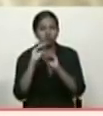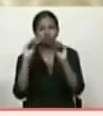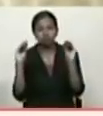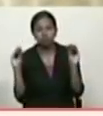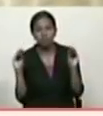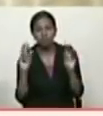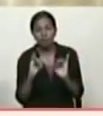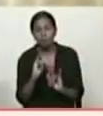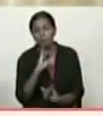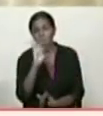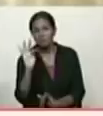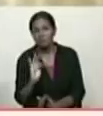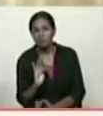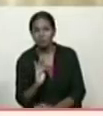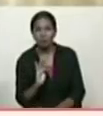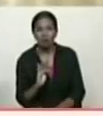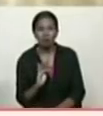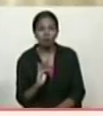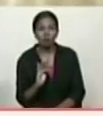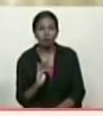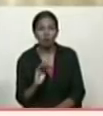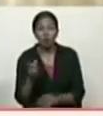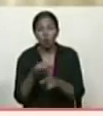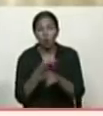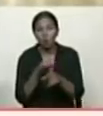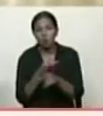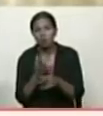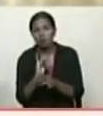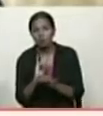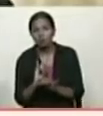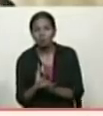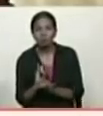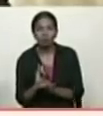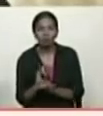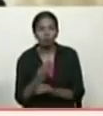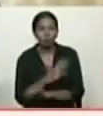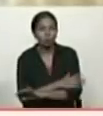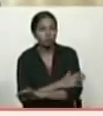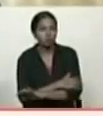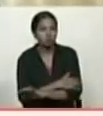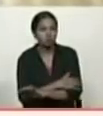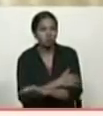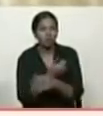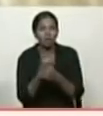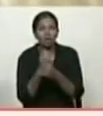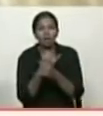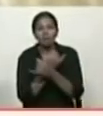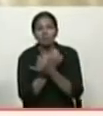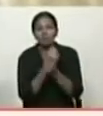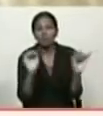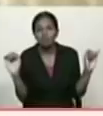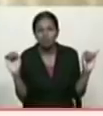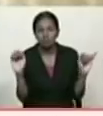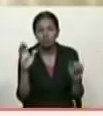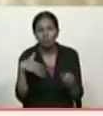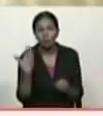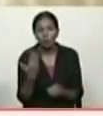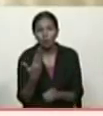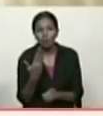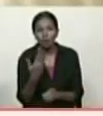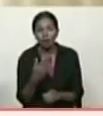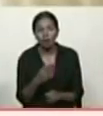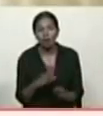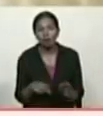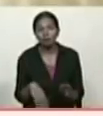como hemos dicho, que los gobiernos, que la oposición venezolana se independice, a que los gobiernos de la derecha se